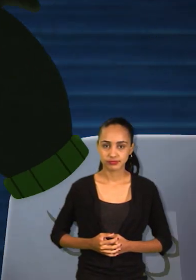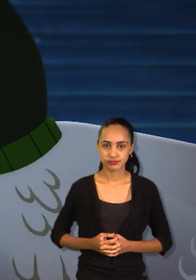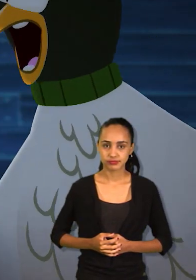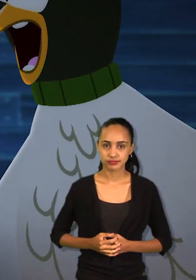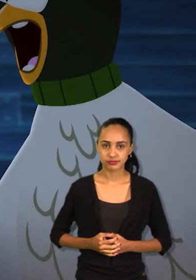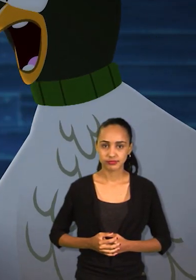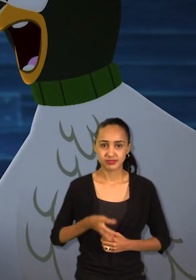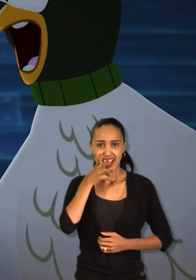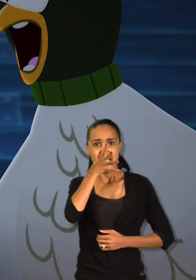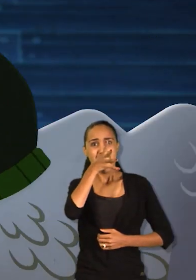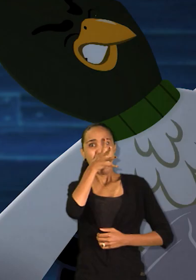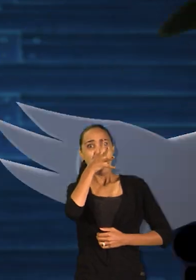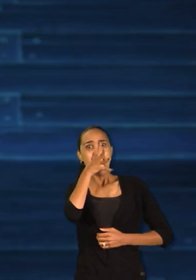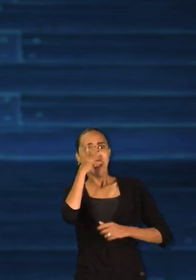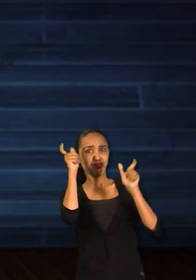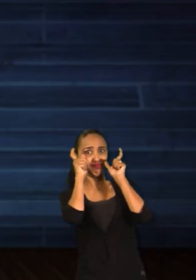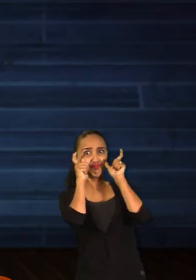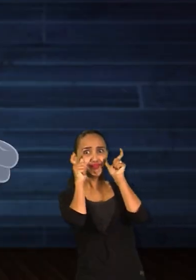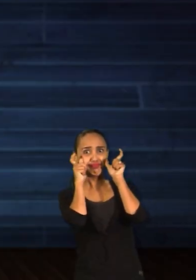¡Arro! ¡Arro! ¡Arro!